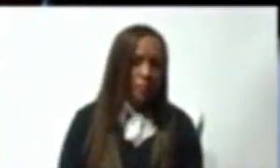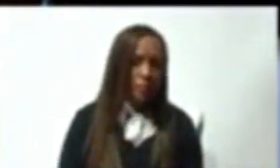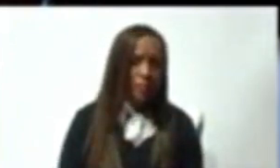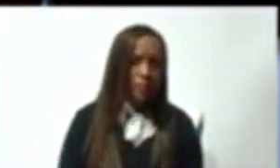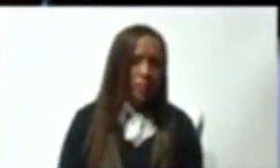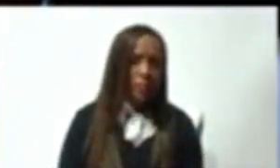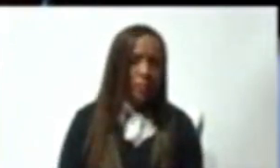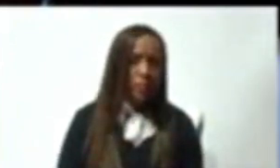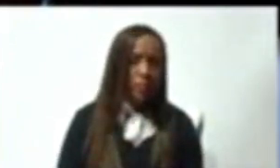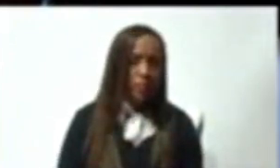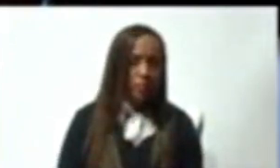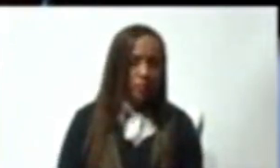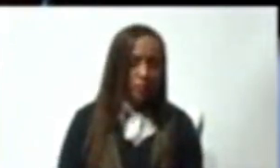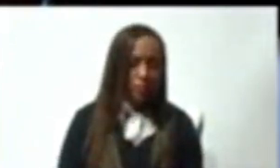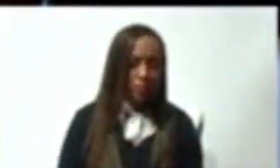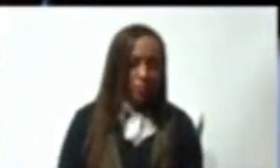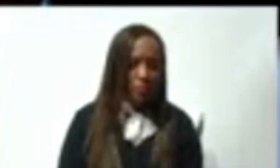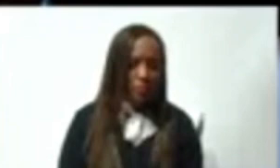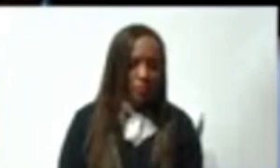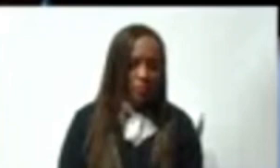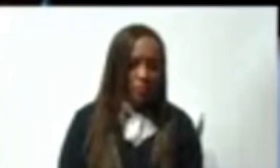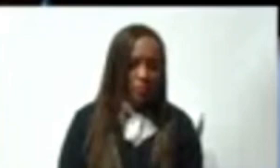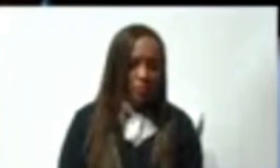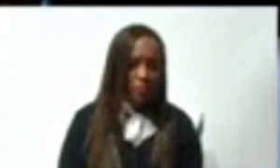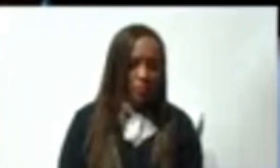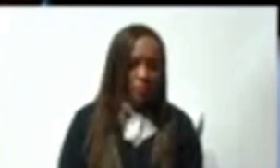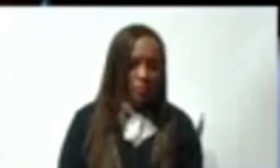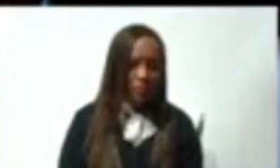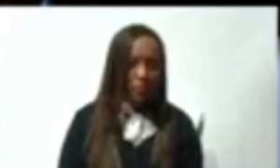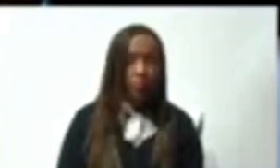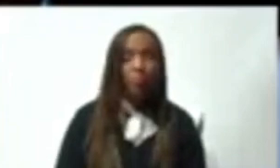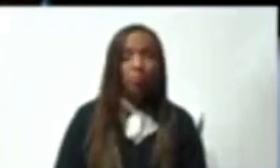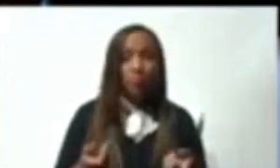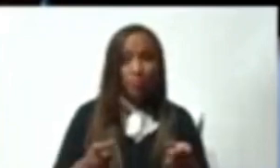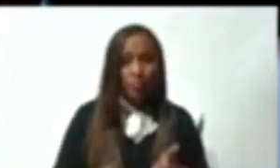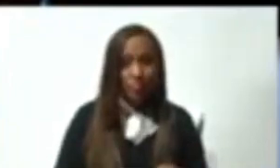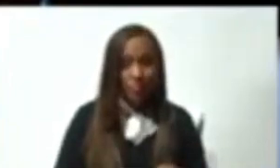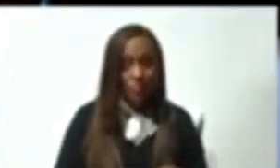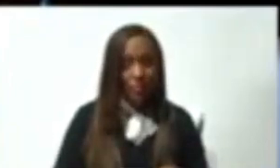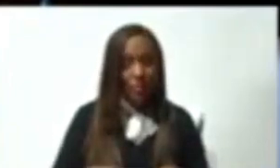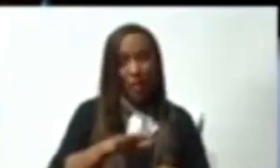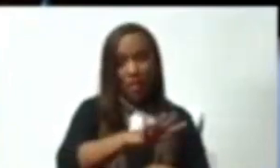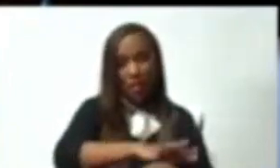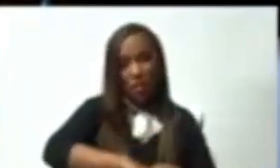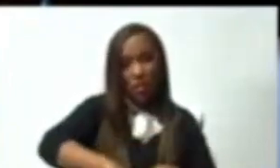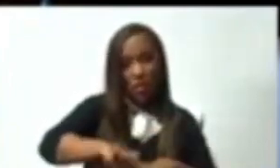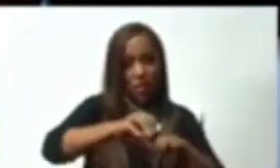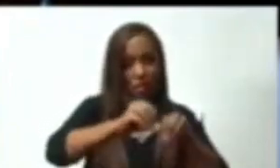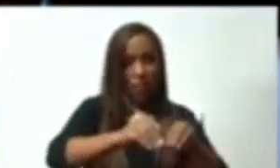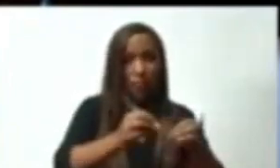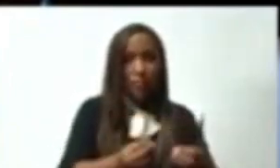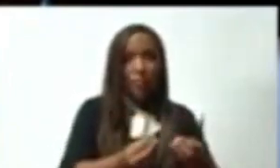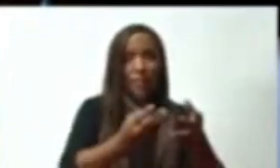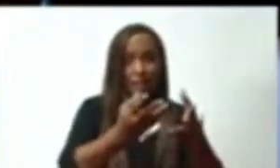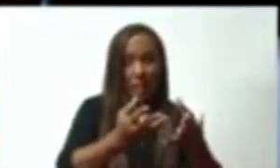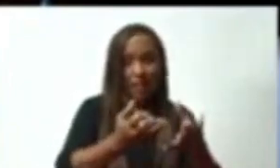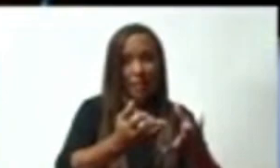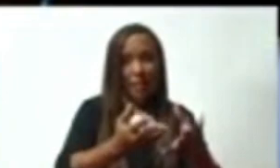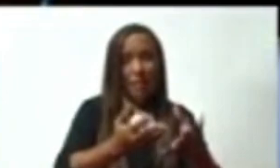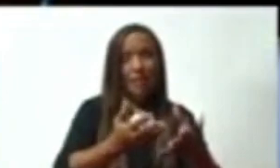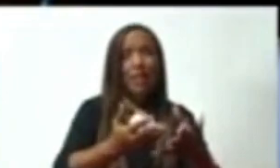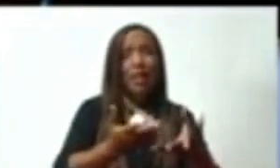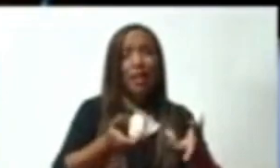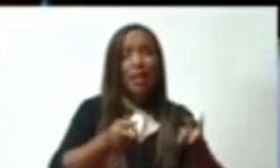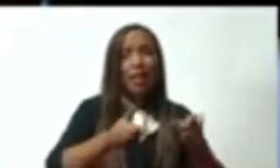el canal está bastante sucio y hay en parte que hasta está